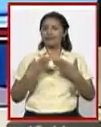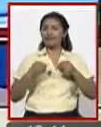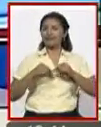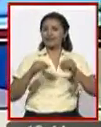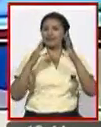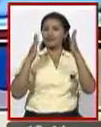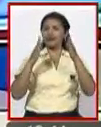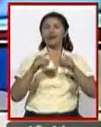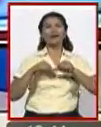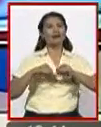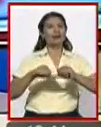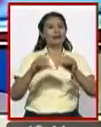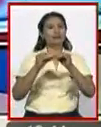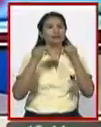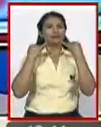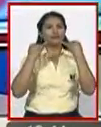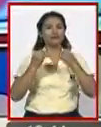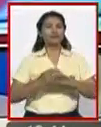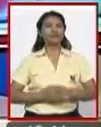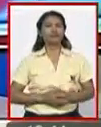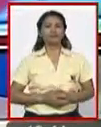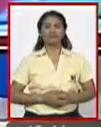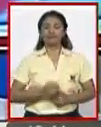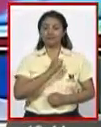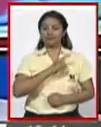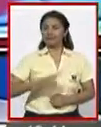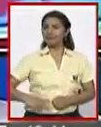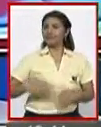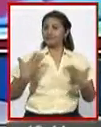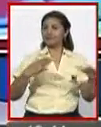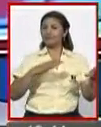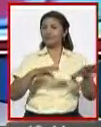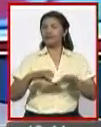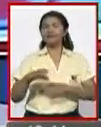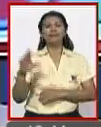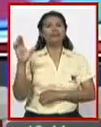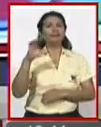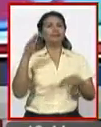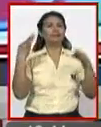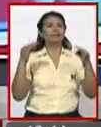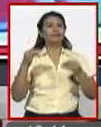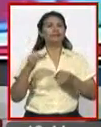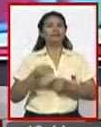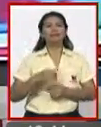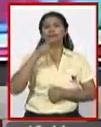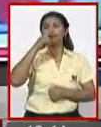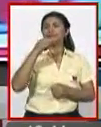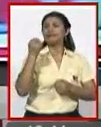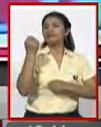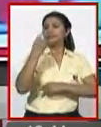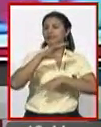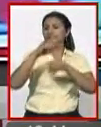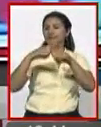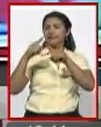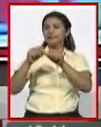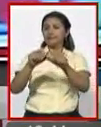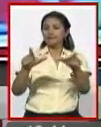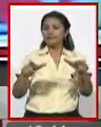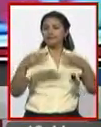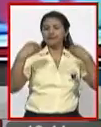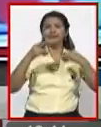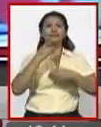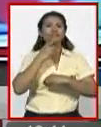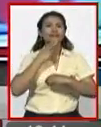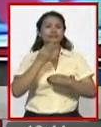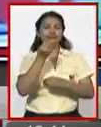Gracias por su preferencia. Continuamos con más información. La alcaldía realizó operativos por las fiestas de Halloween en varias tiendas de venta de